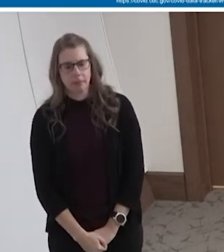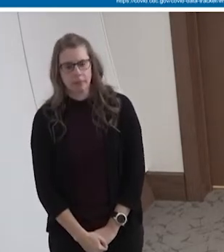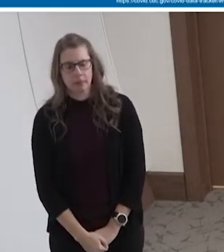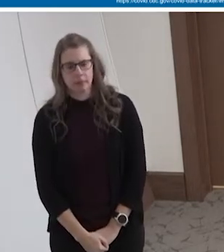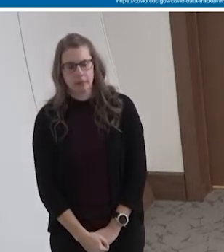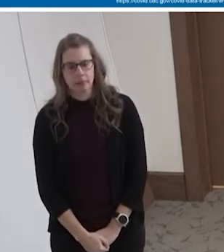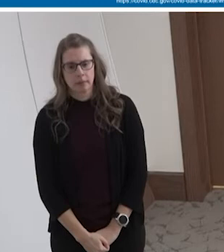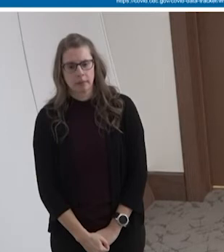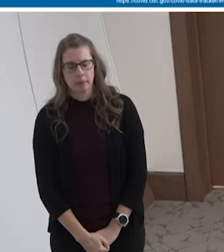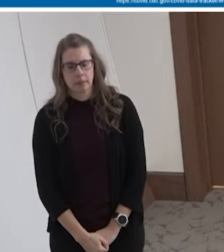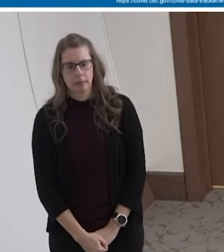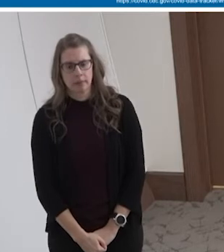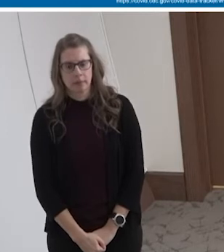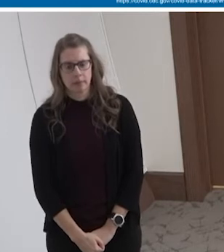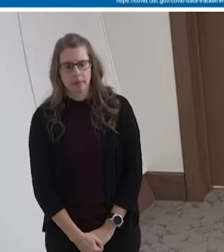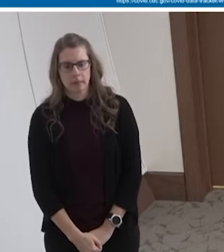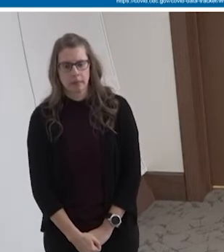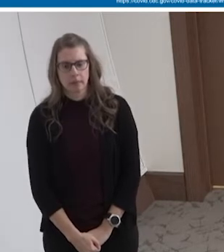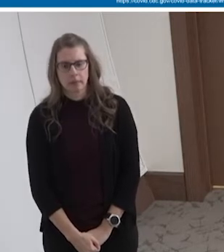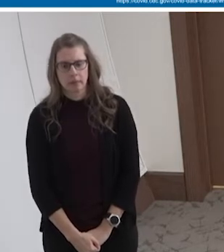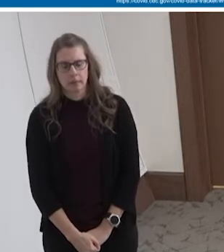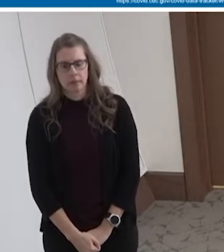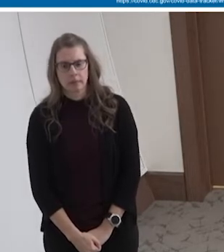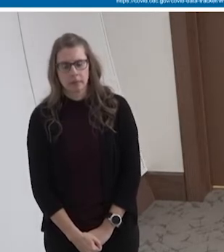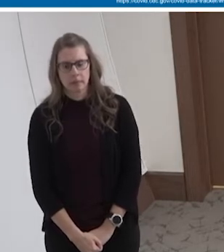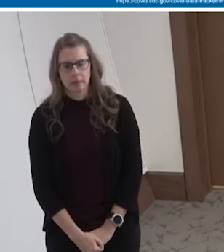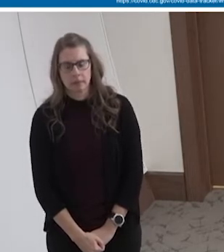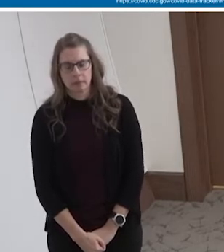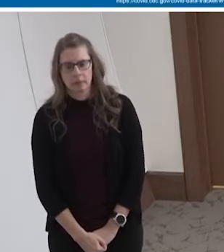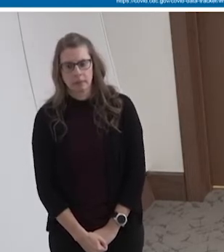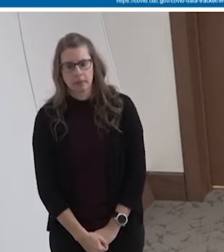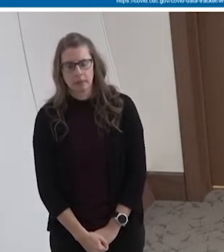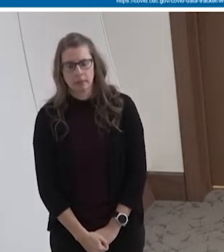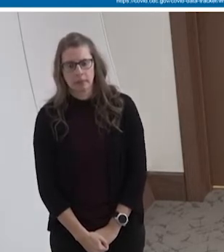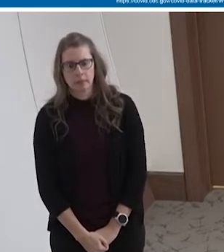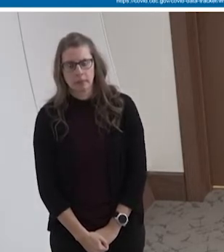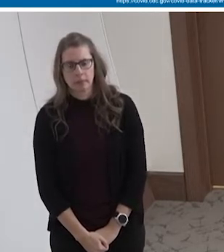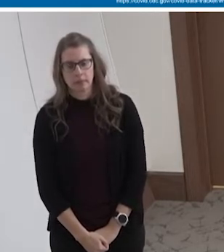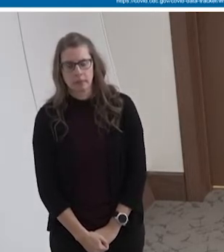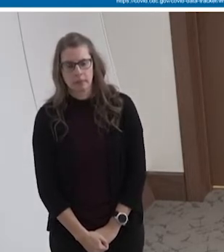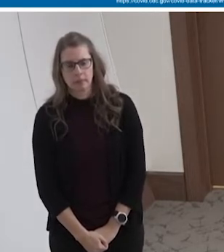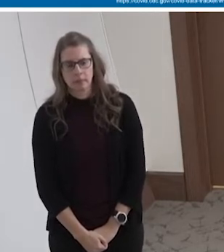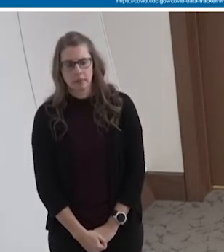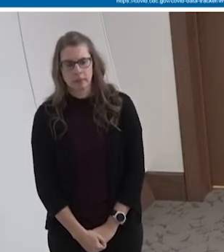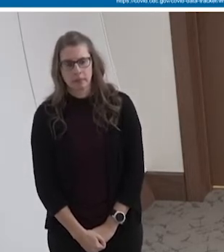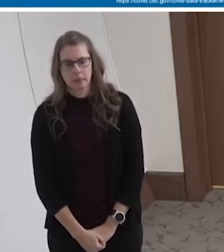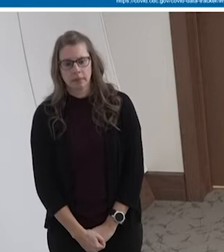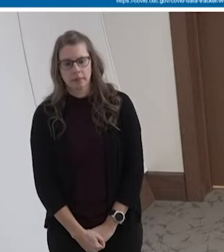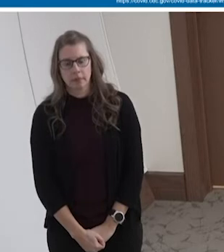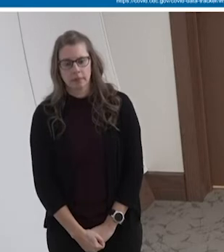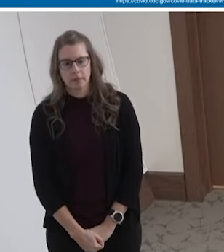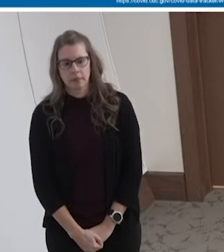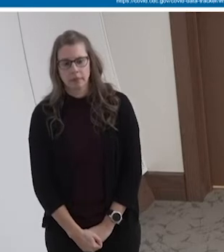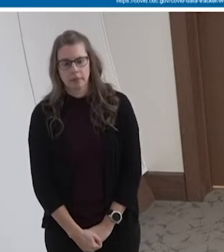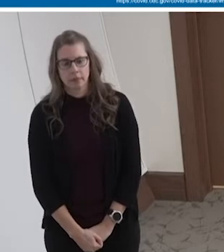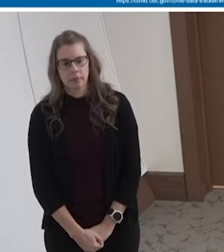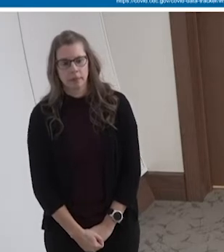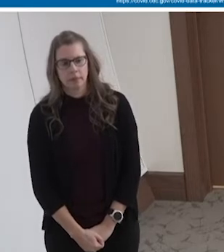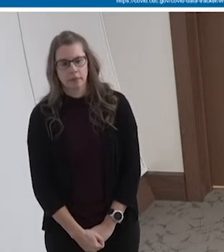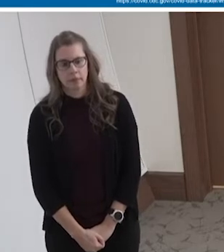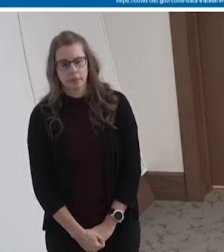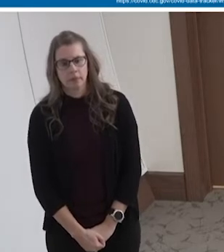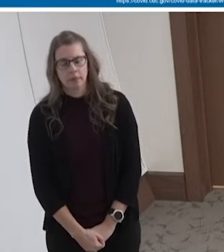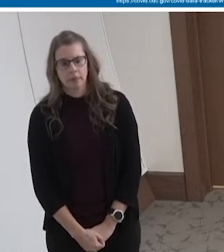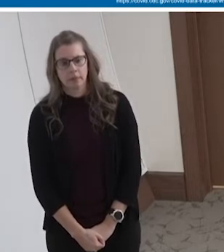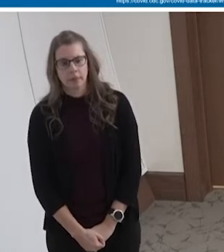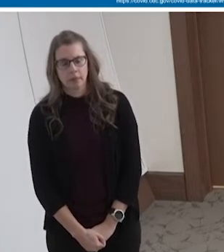pero mal, severamente del COVID-19. Y la respuesta es, infortunadamente, sí. Y hasta